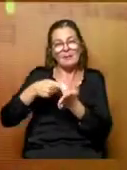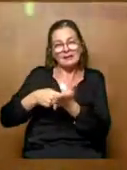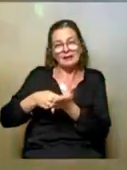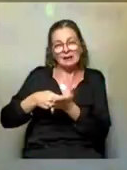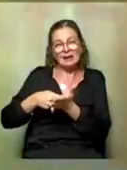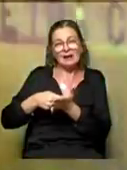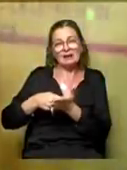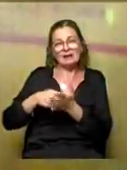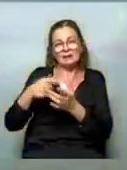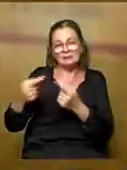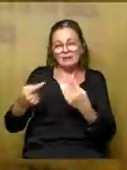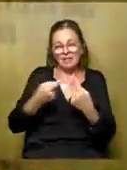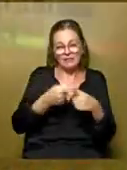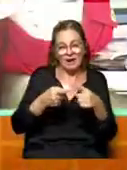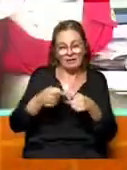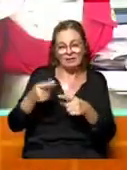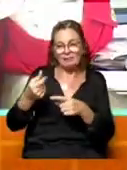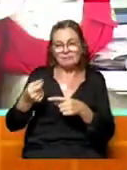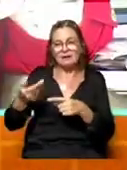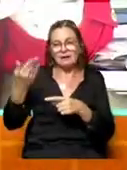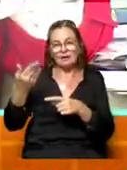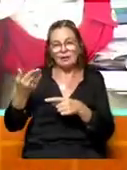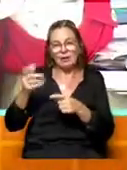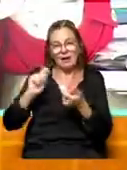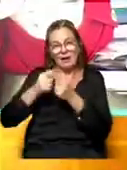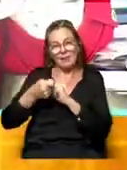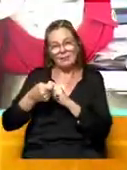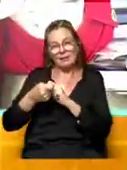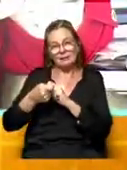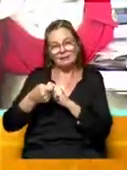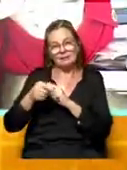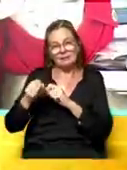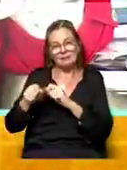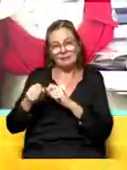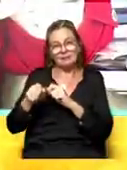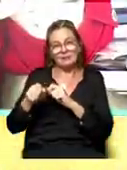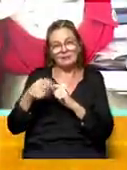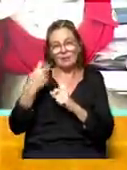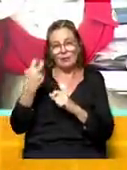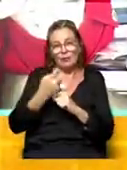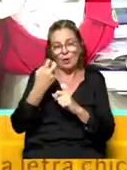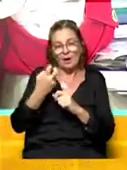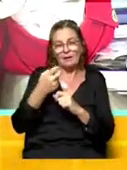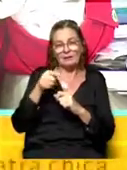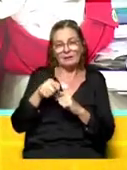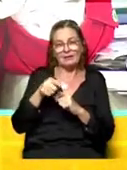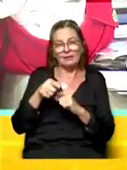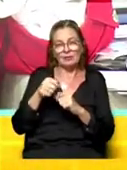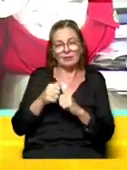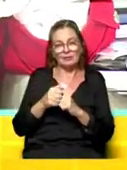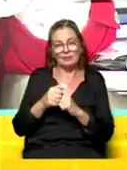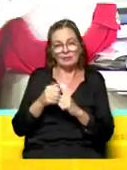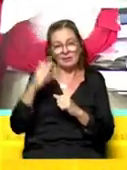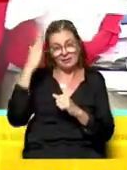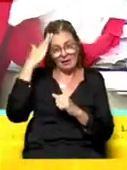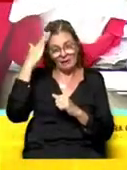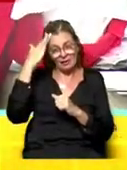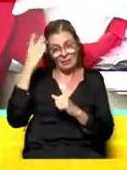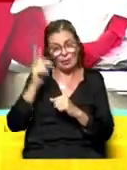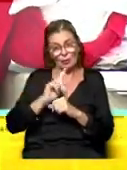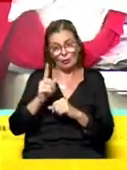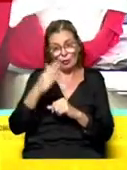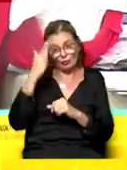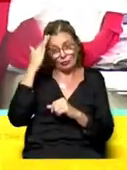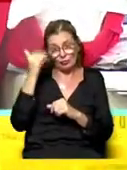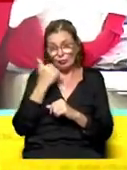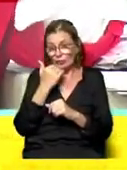gran capital, ricos, cambie, se intensifique buscar recursos desde ese lado? ¿Lo sabemos? ¿Todavía no lo